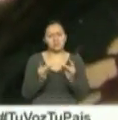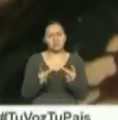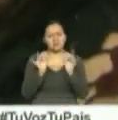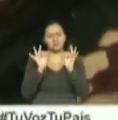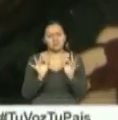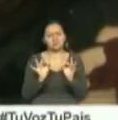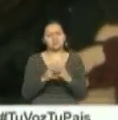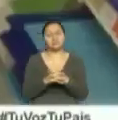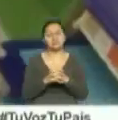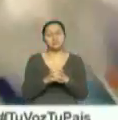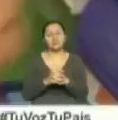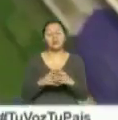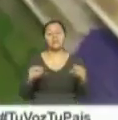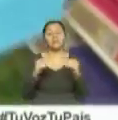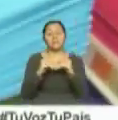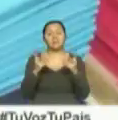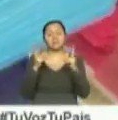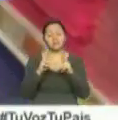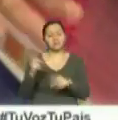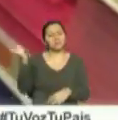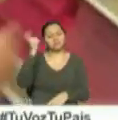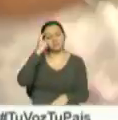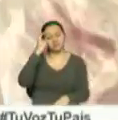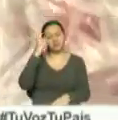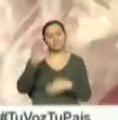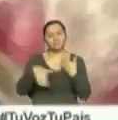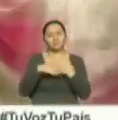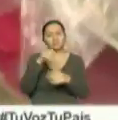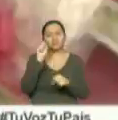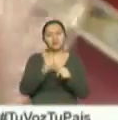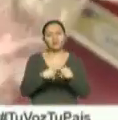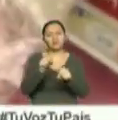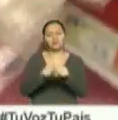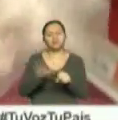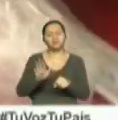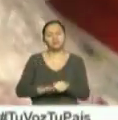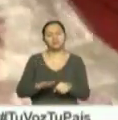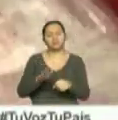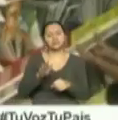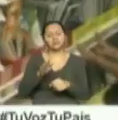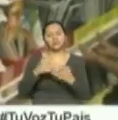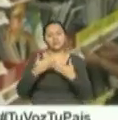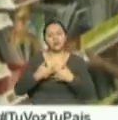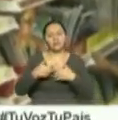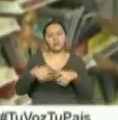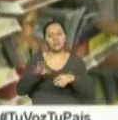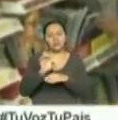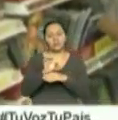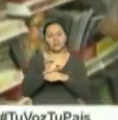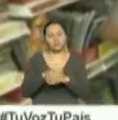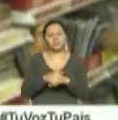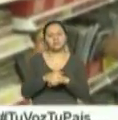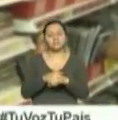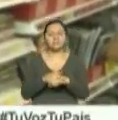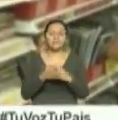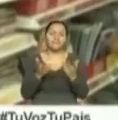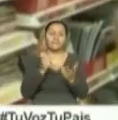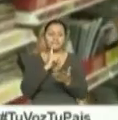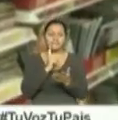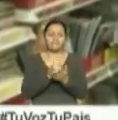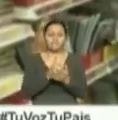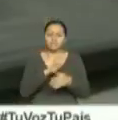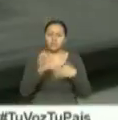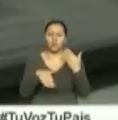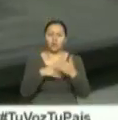en el Ecuador. Además, están conscientes del daño que se produce a la industria nacional. No me parece bien porque se están